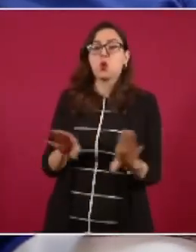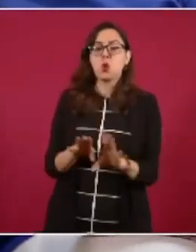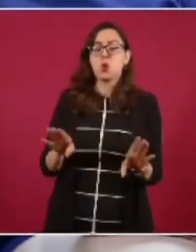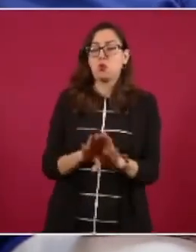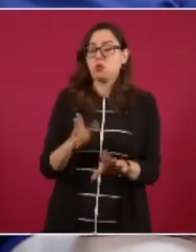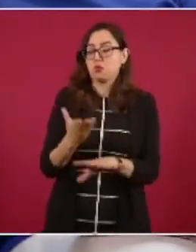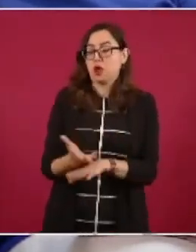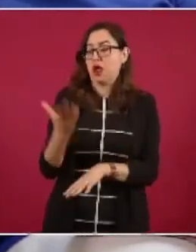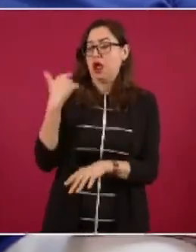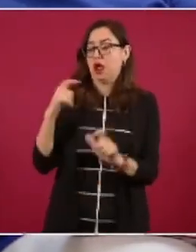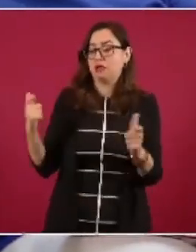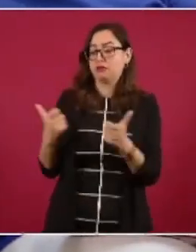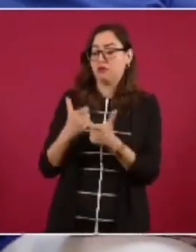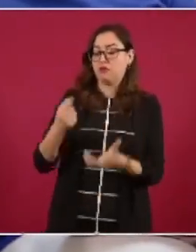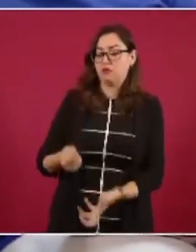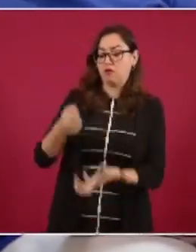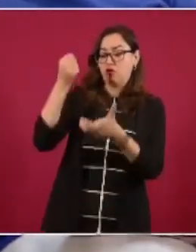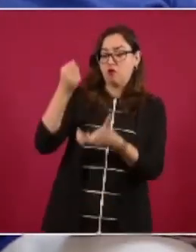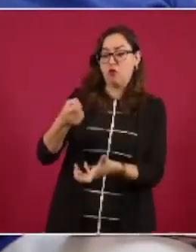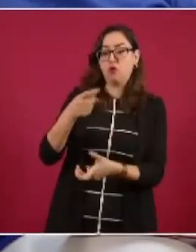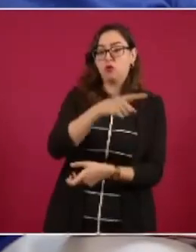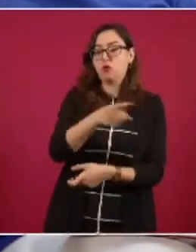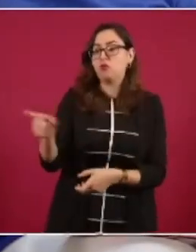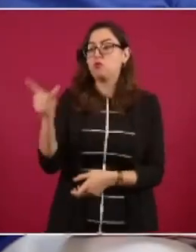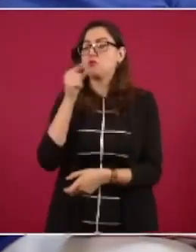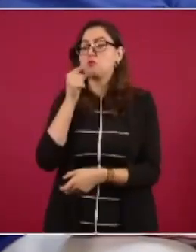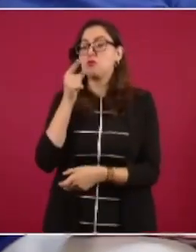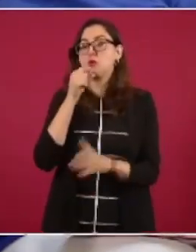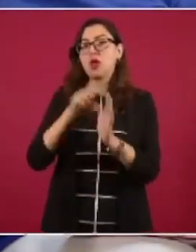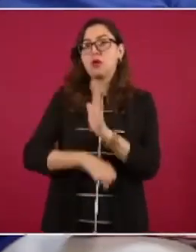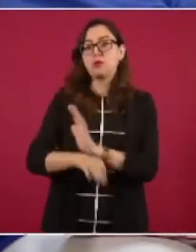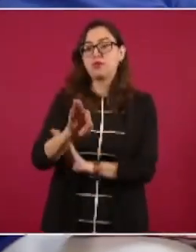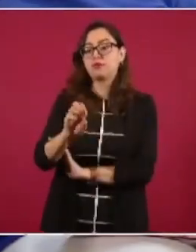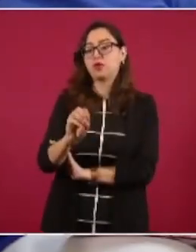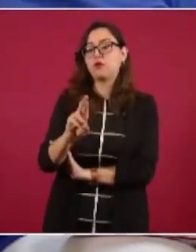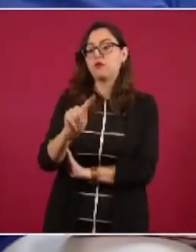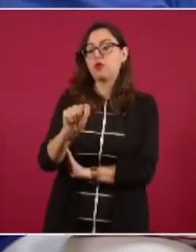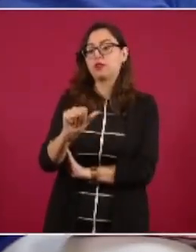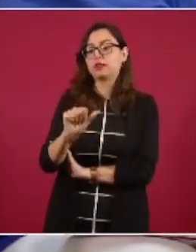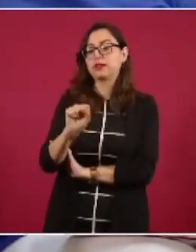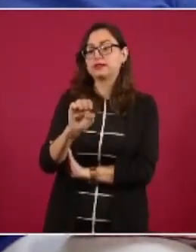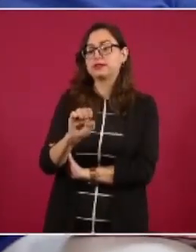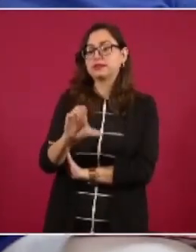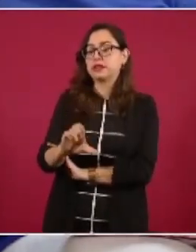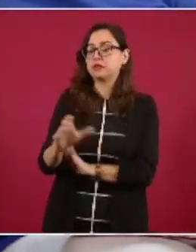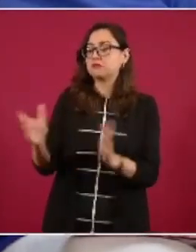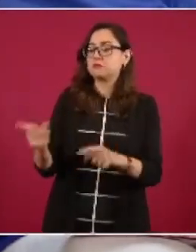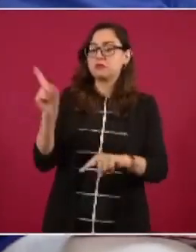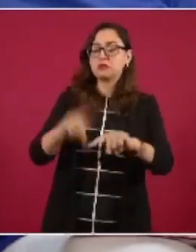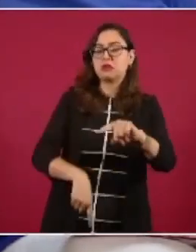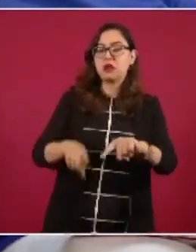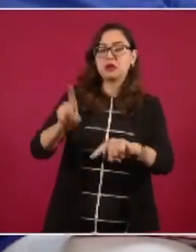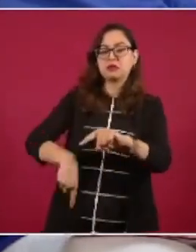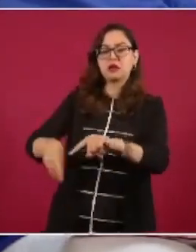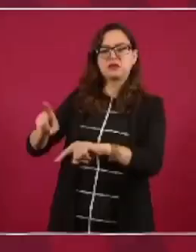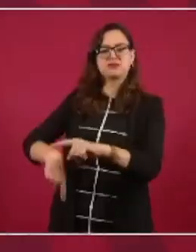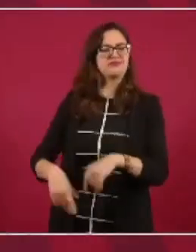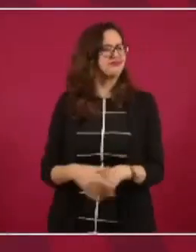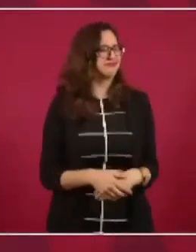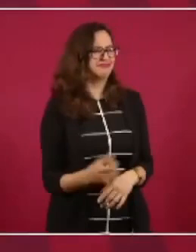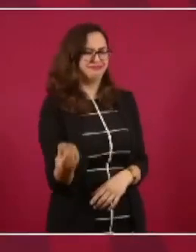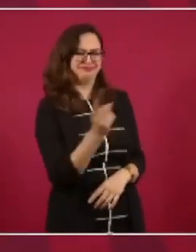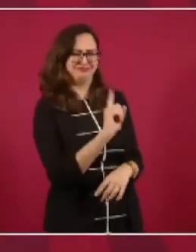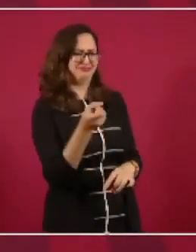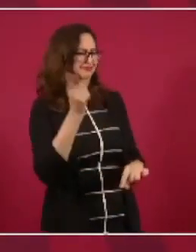al, a los estados para que tuvieran Fortasec, por ejemplo, el fortalecimiento de seguridad. ¿Desaparecieron otros fondos? No han desaparecido.